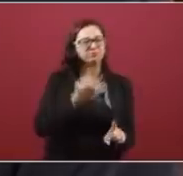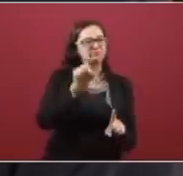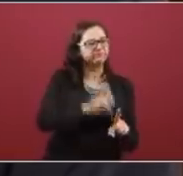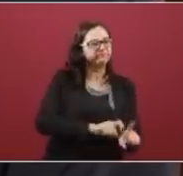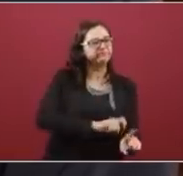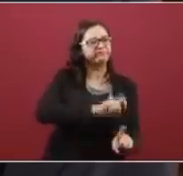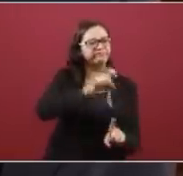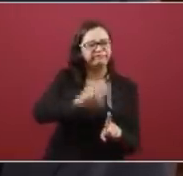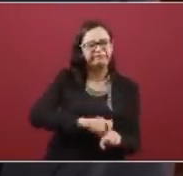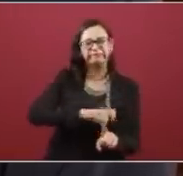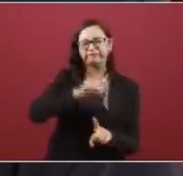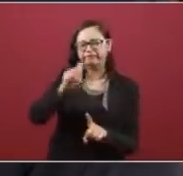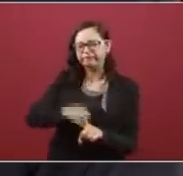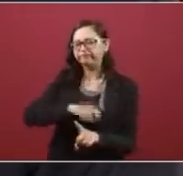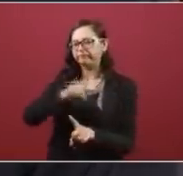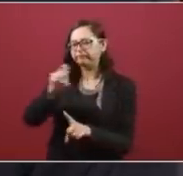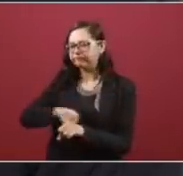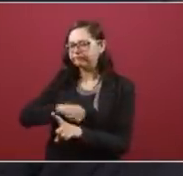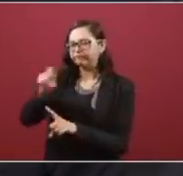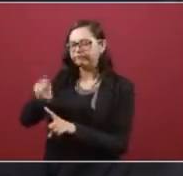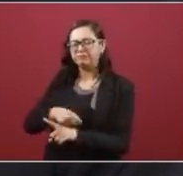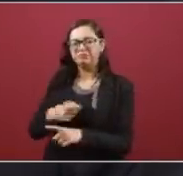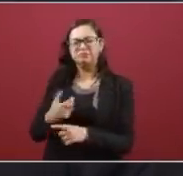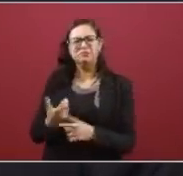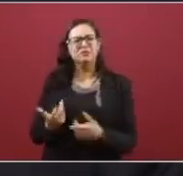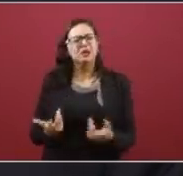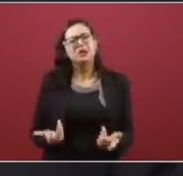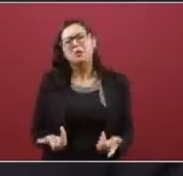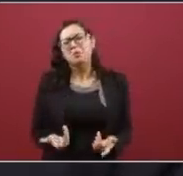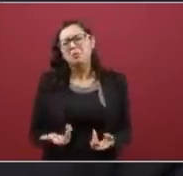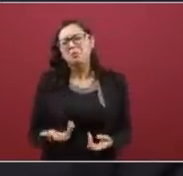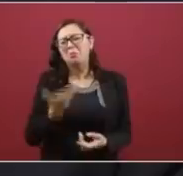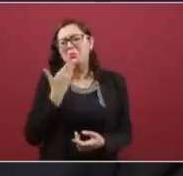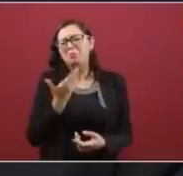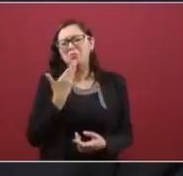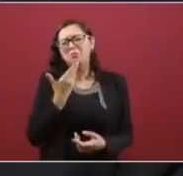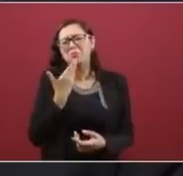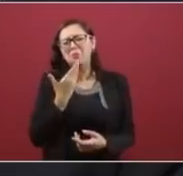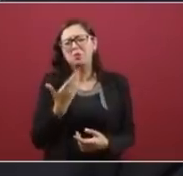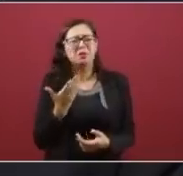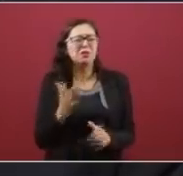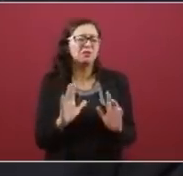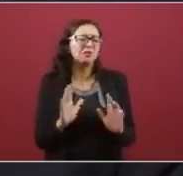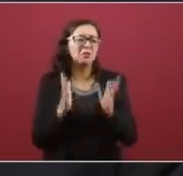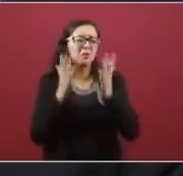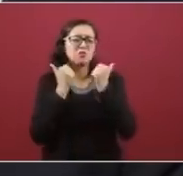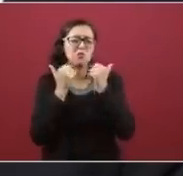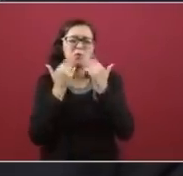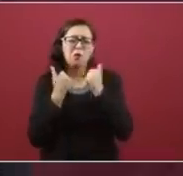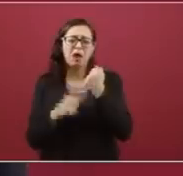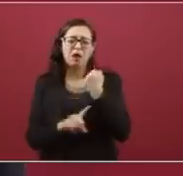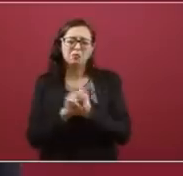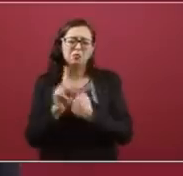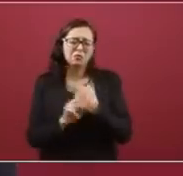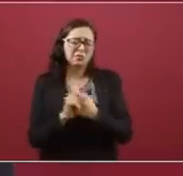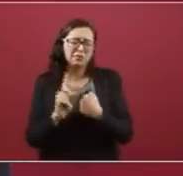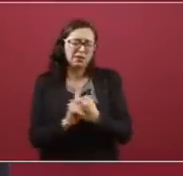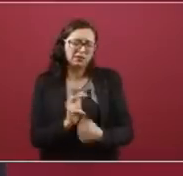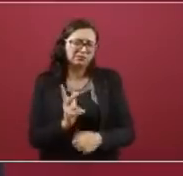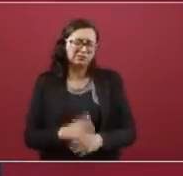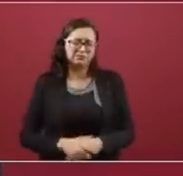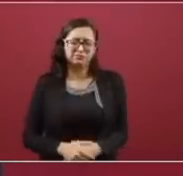Hay cuestionamientos. No hay ningún problema, ningún problema, este